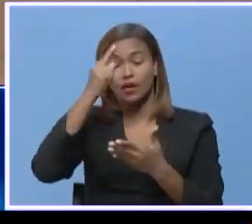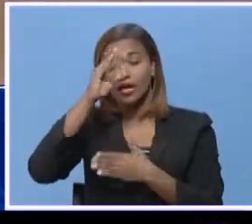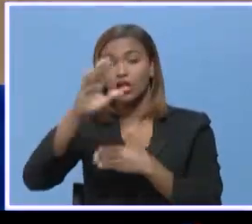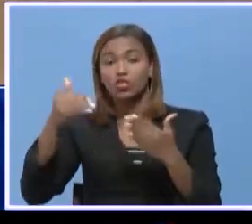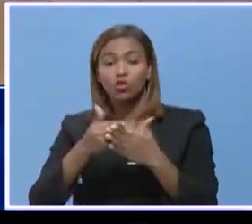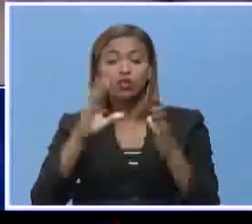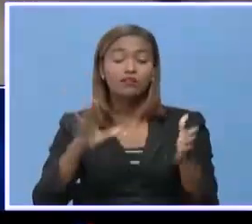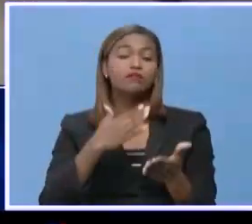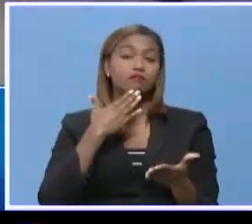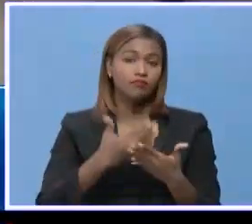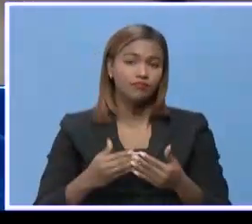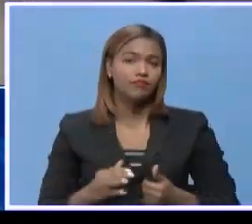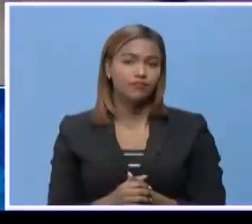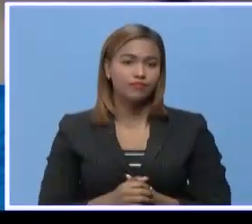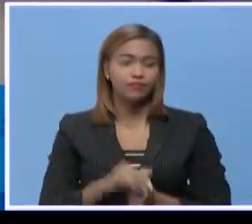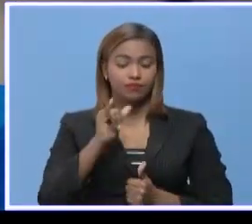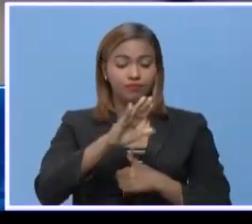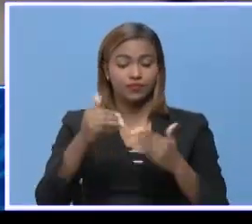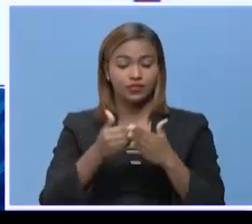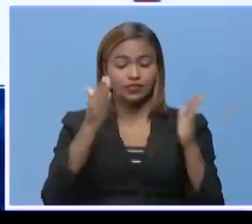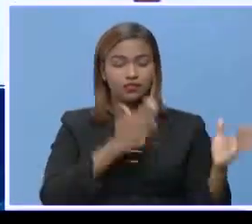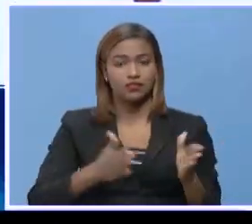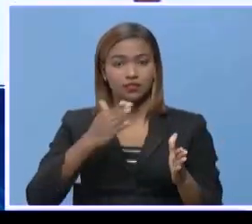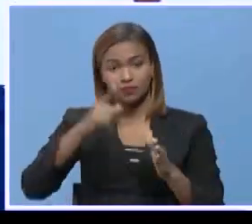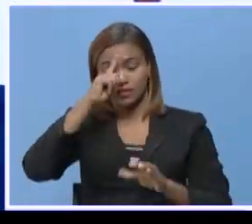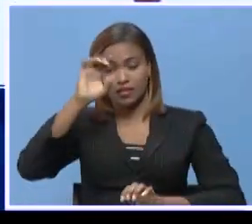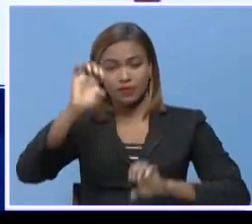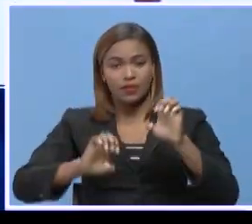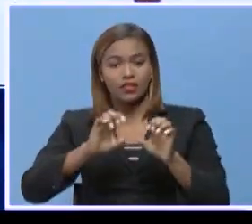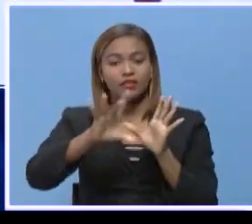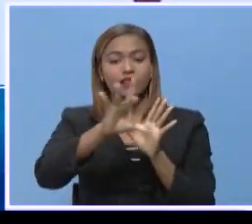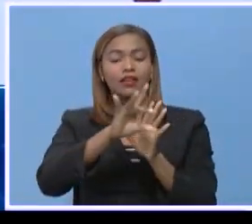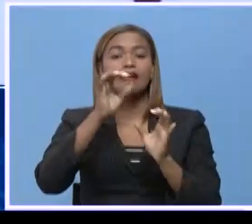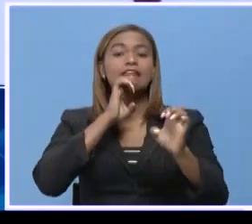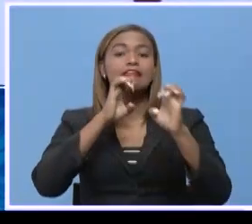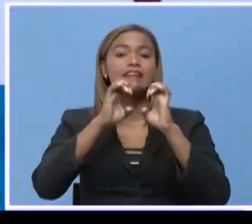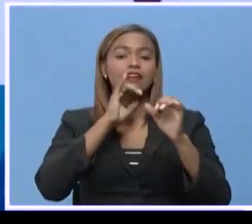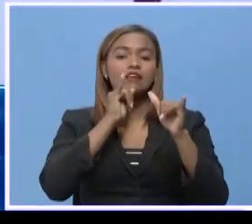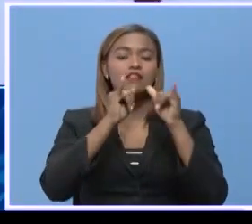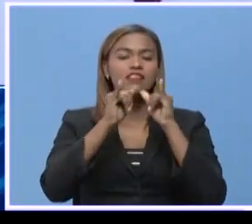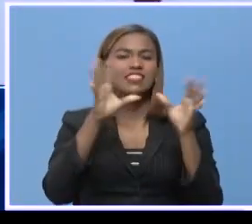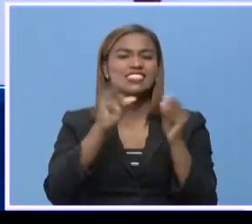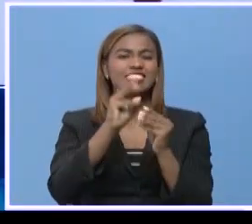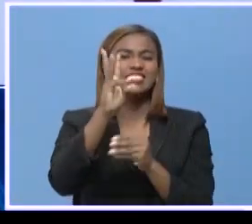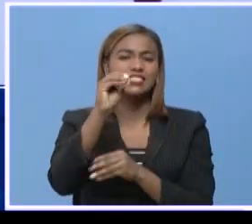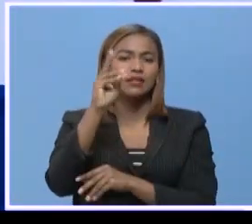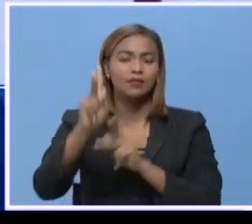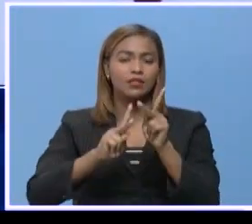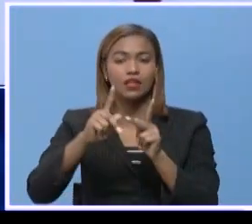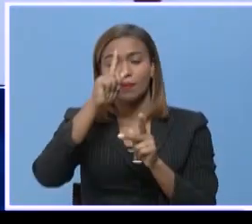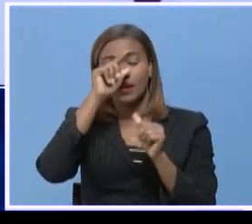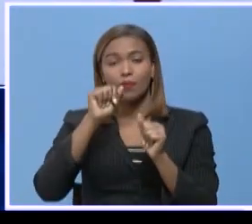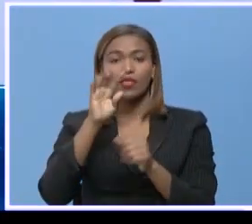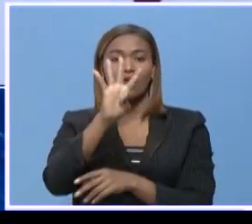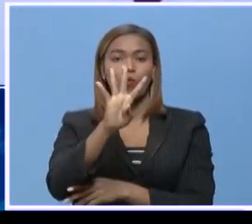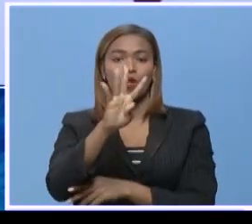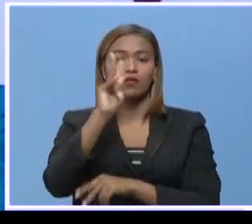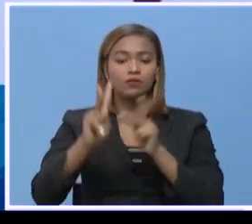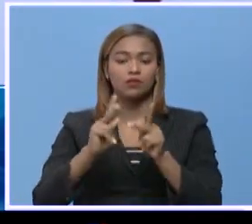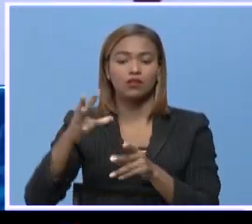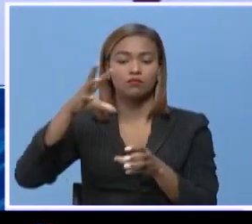las mejores causas. En todo el proceso de evaluación fueron entrevistados 60 postulantes para las 4 vacantes en el